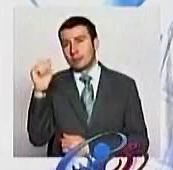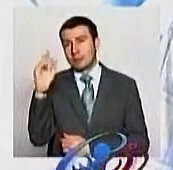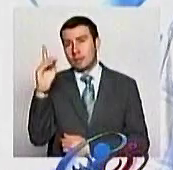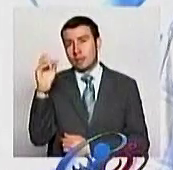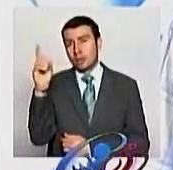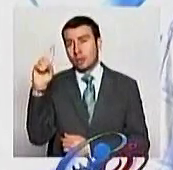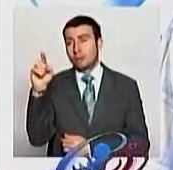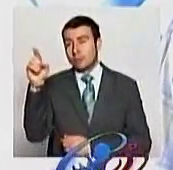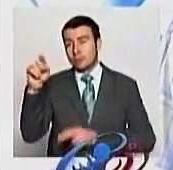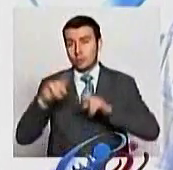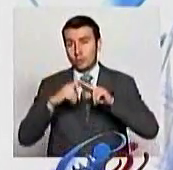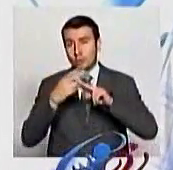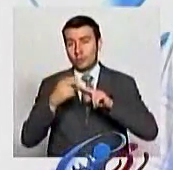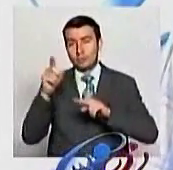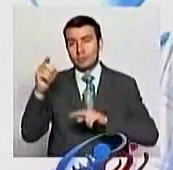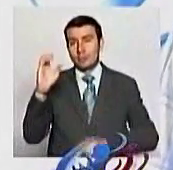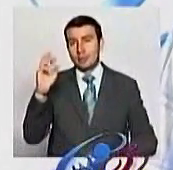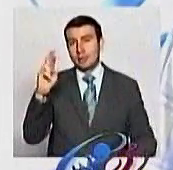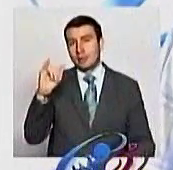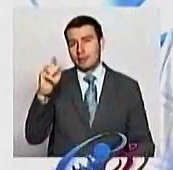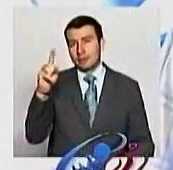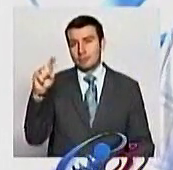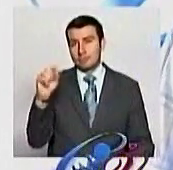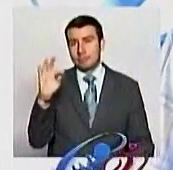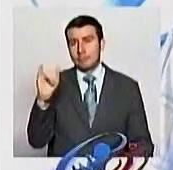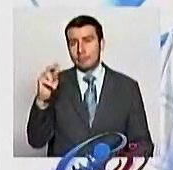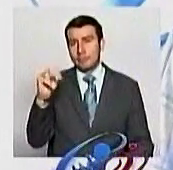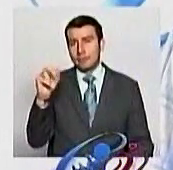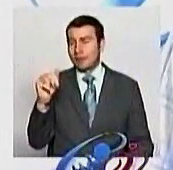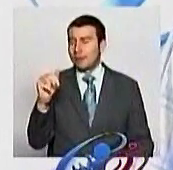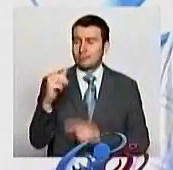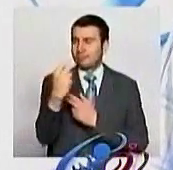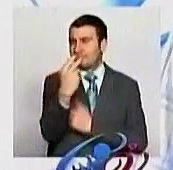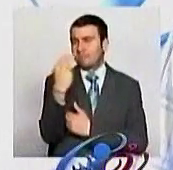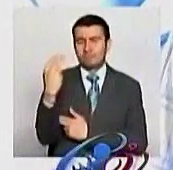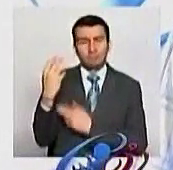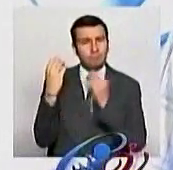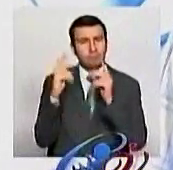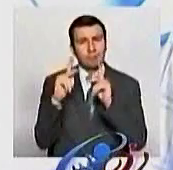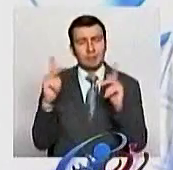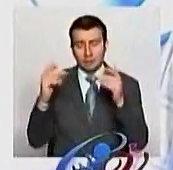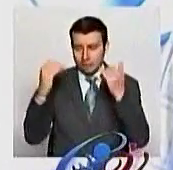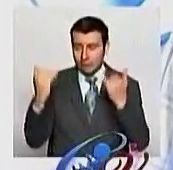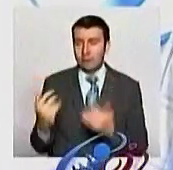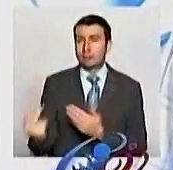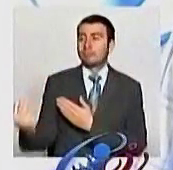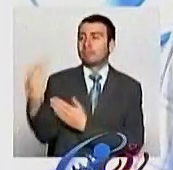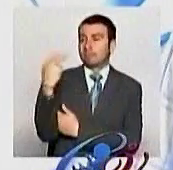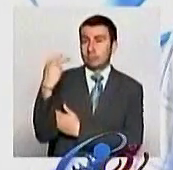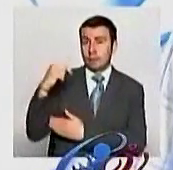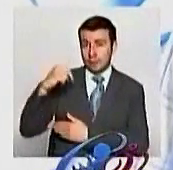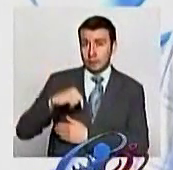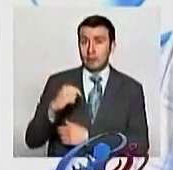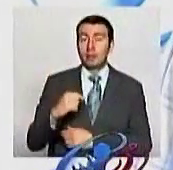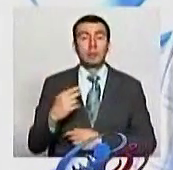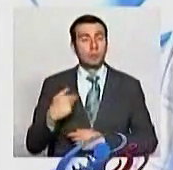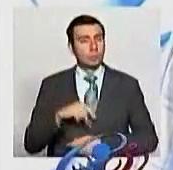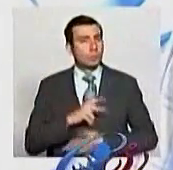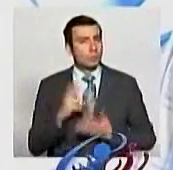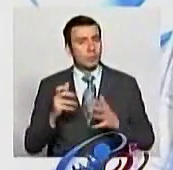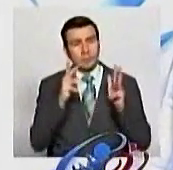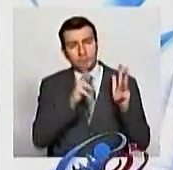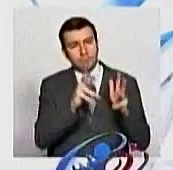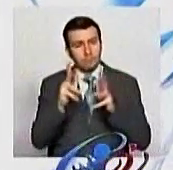abrazo en la distancia. A tantas personas que nos siguen en este espacio donde queremos hacer educación y prevención en